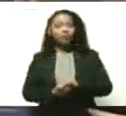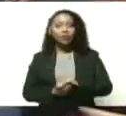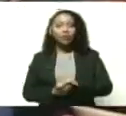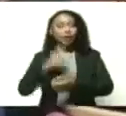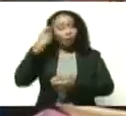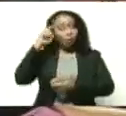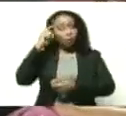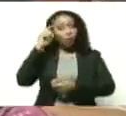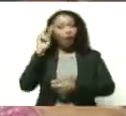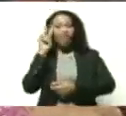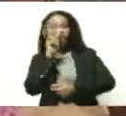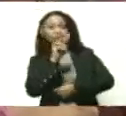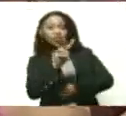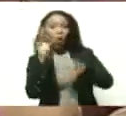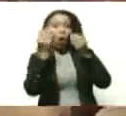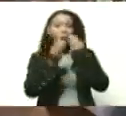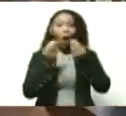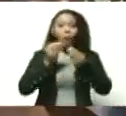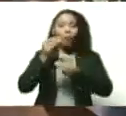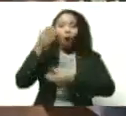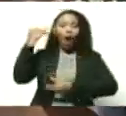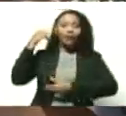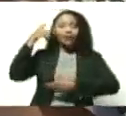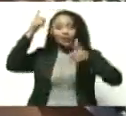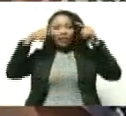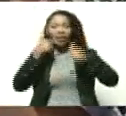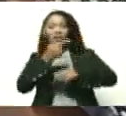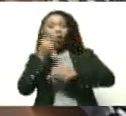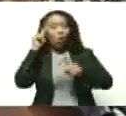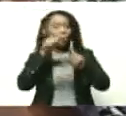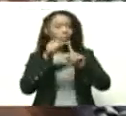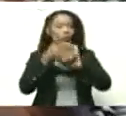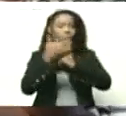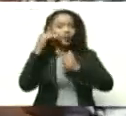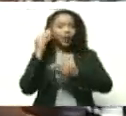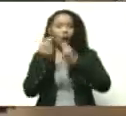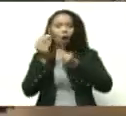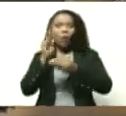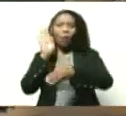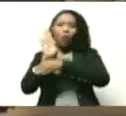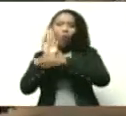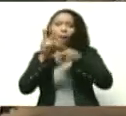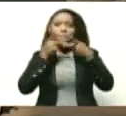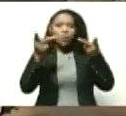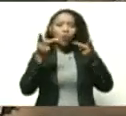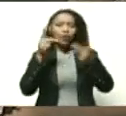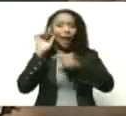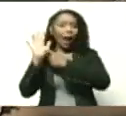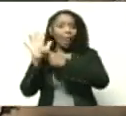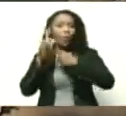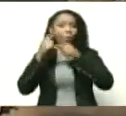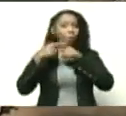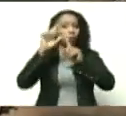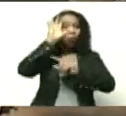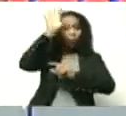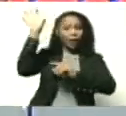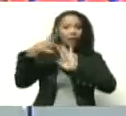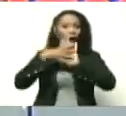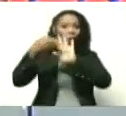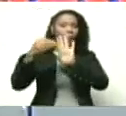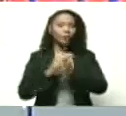del comandante Hugo Chávez y sostuvo que las políticas públicas para proteger a las mujeres han sido ejemplo para otras naciones.